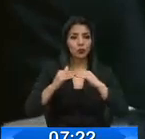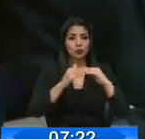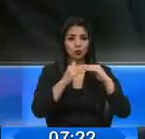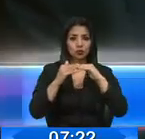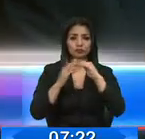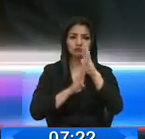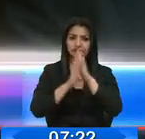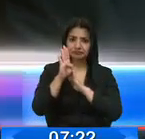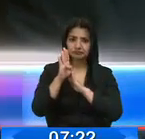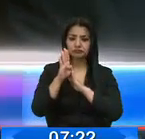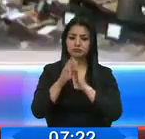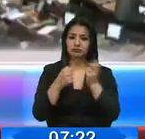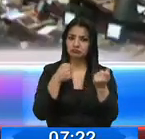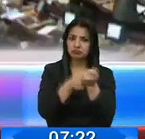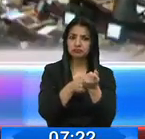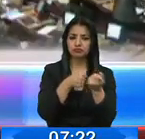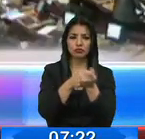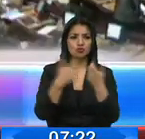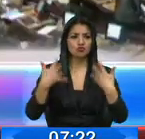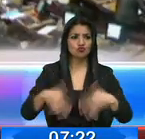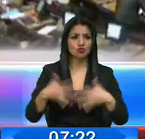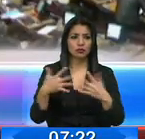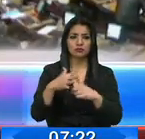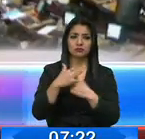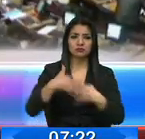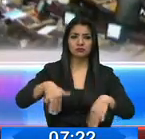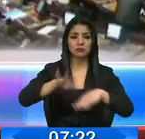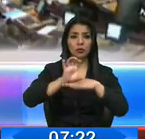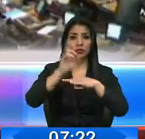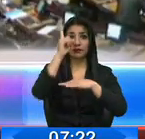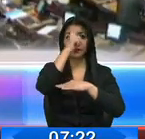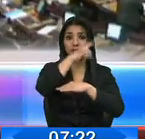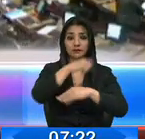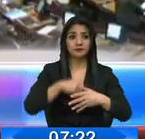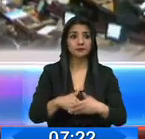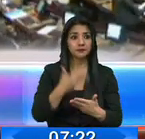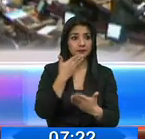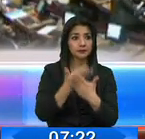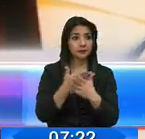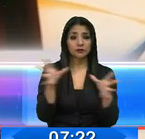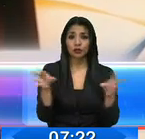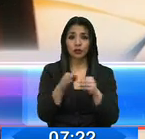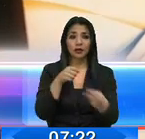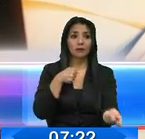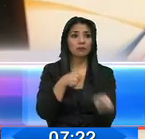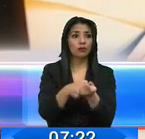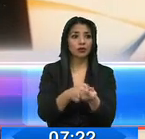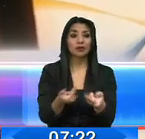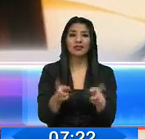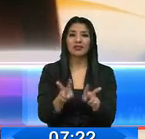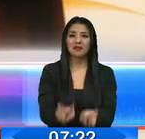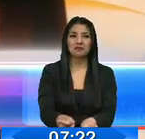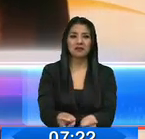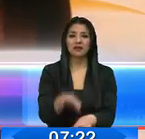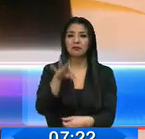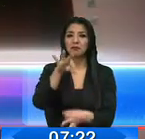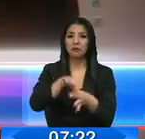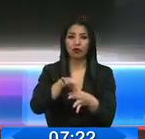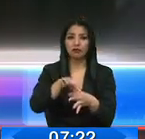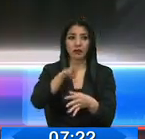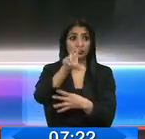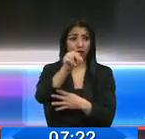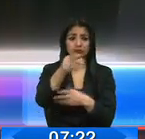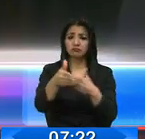salir adelante ante la compleja situación que vive el Ecuador. Agradeció el apoyo de todos, incluso de quienes no votaron a su